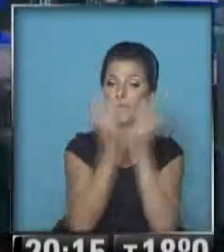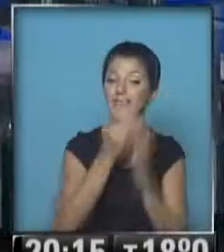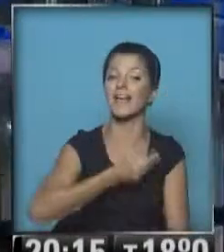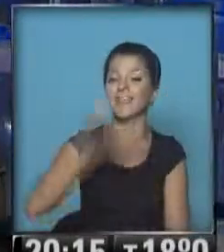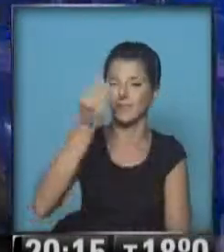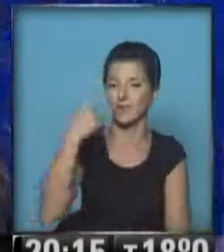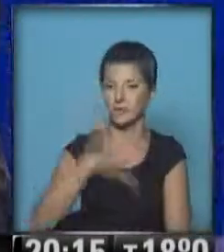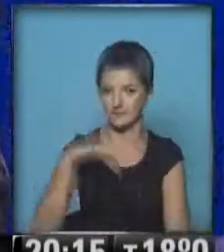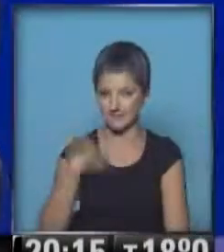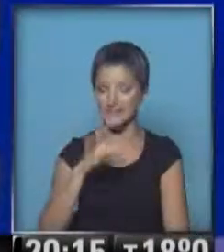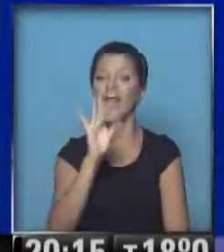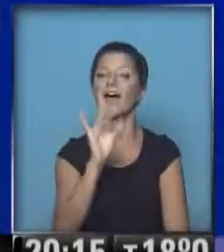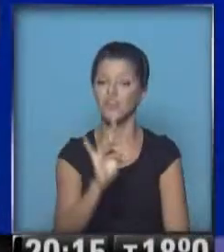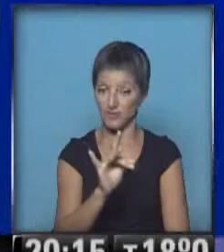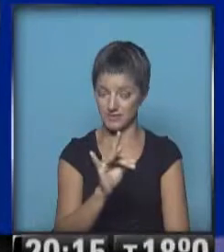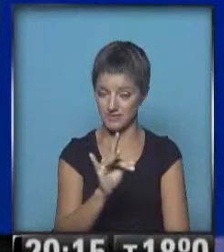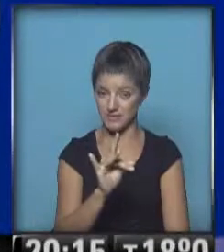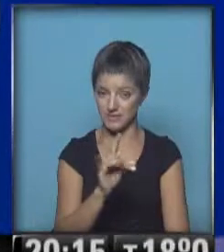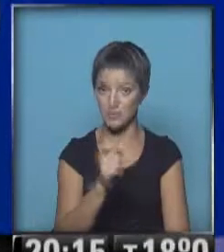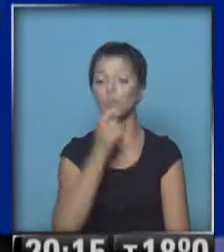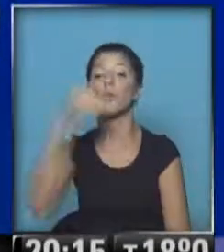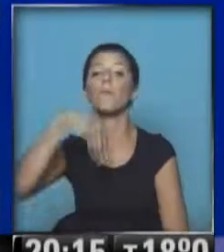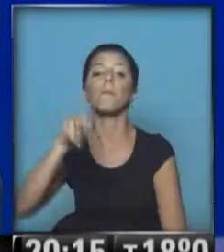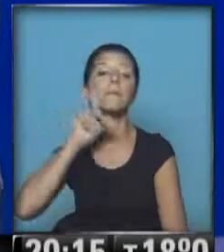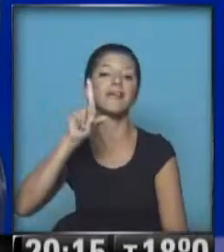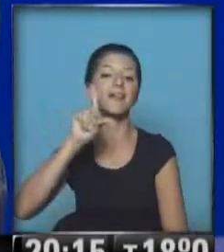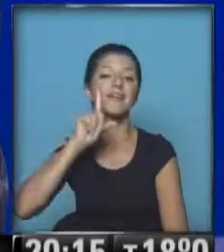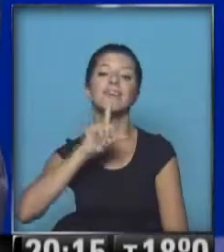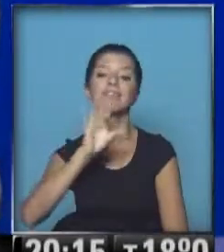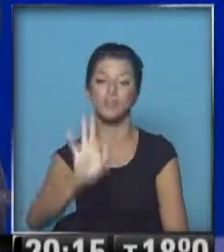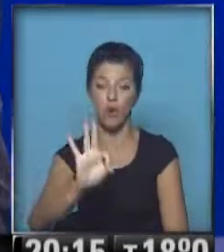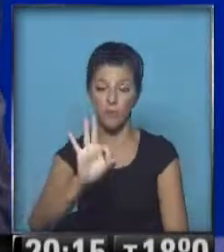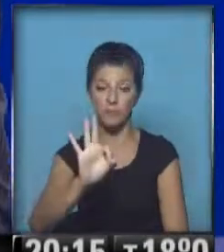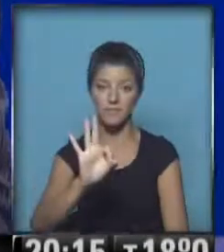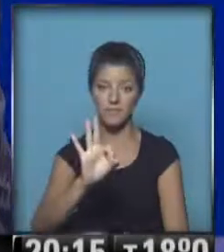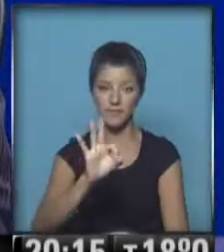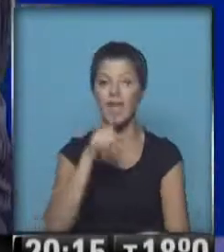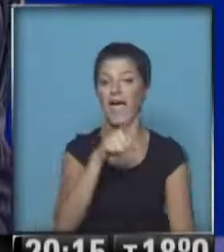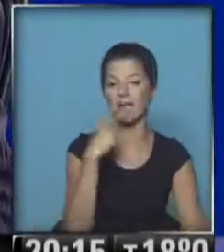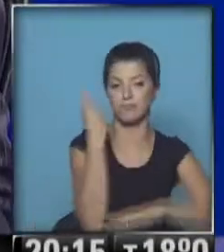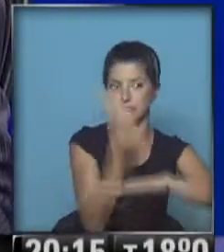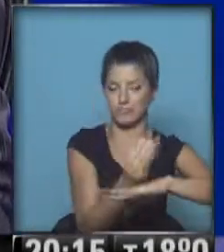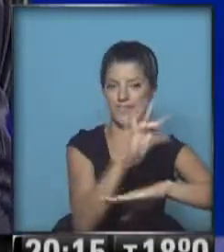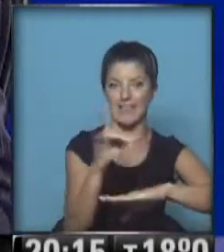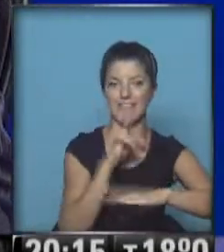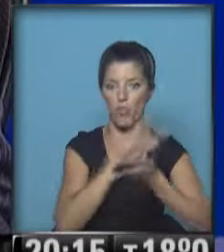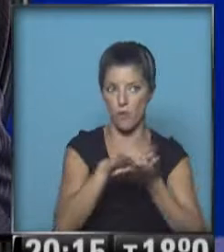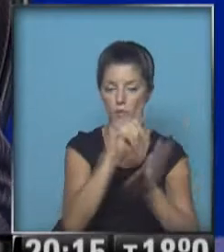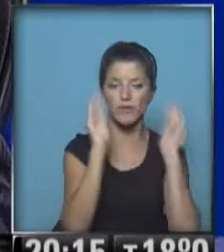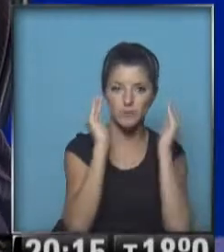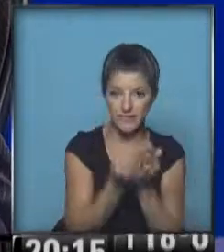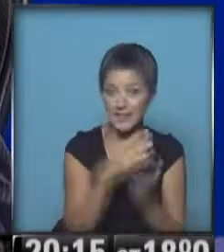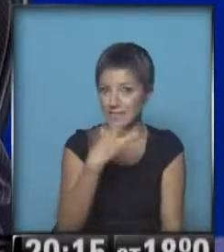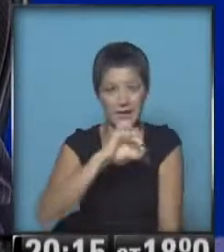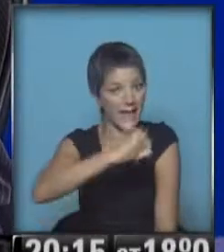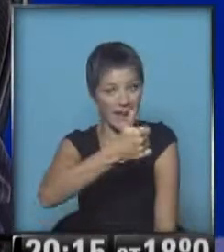difícil debutar, como en el caso de Gabriel Milito, a la dirección técnica allí se hacía cargo del Pincha. Y tenía que ganar